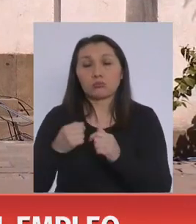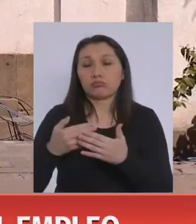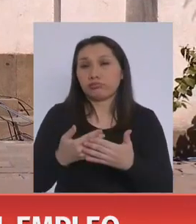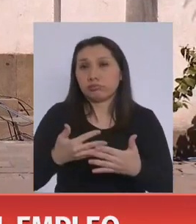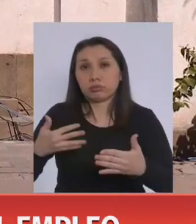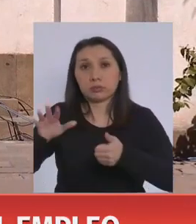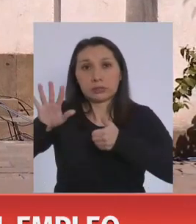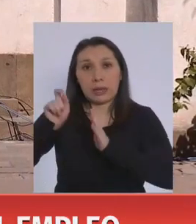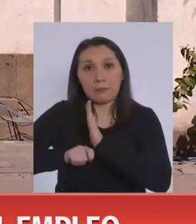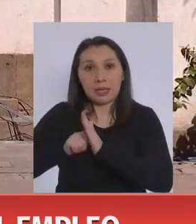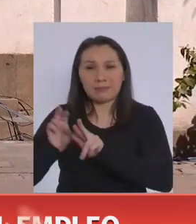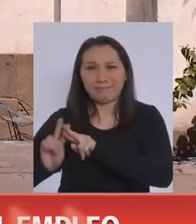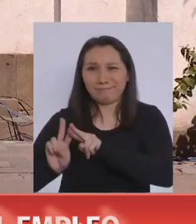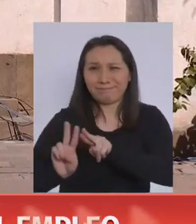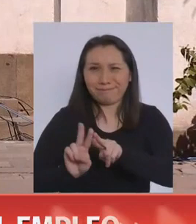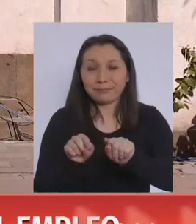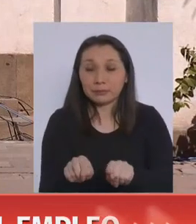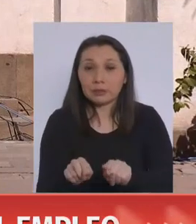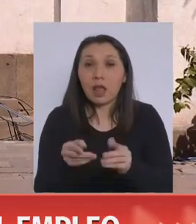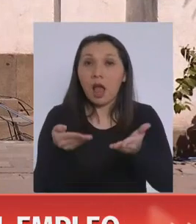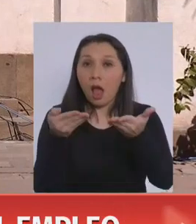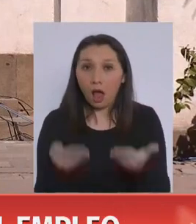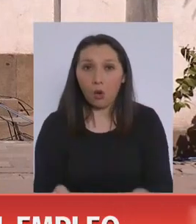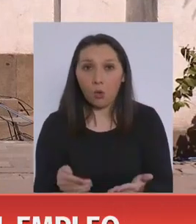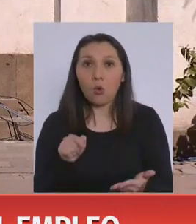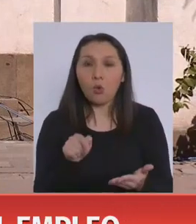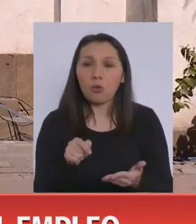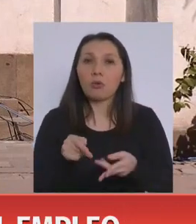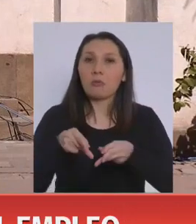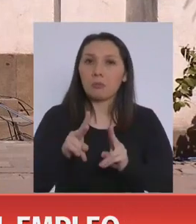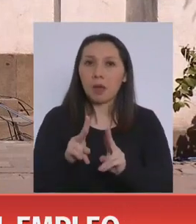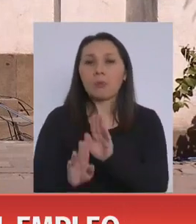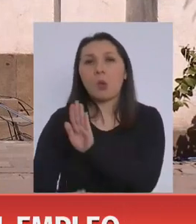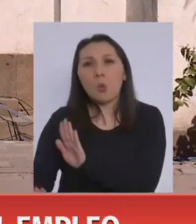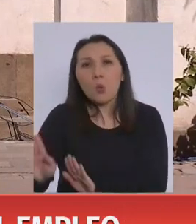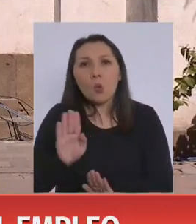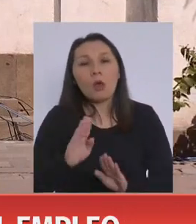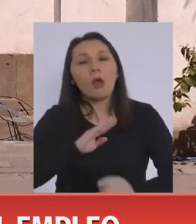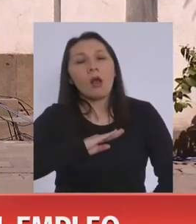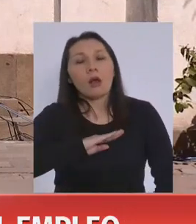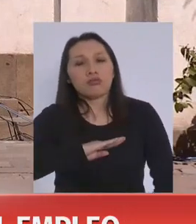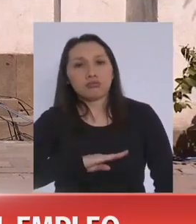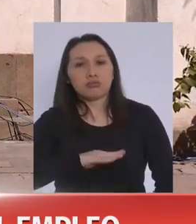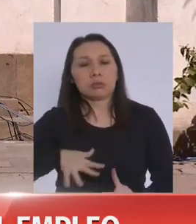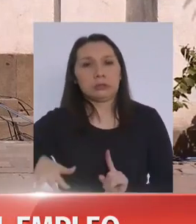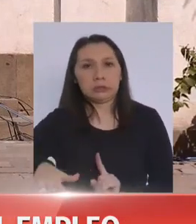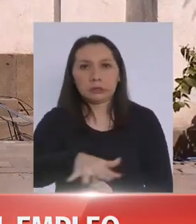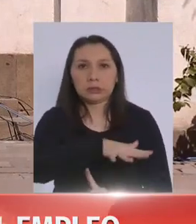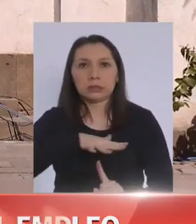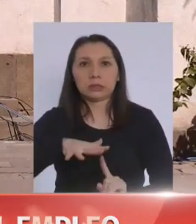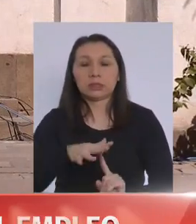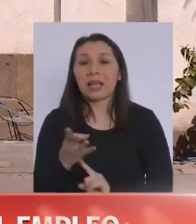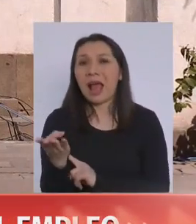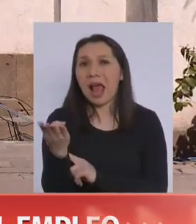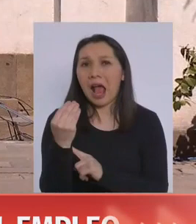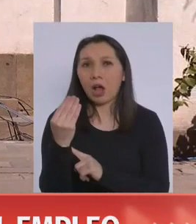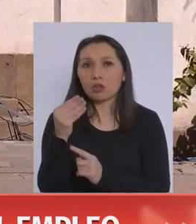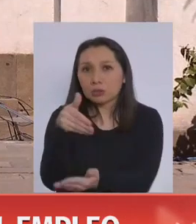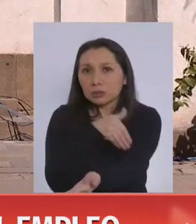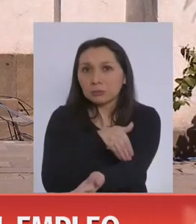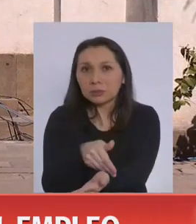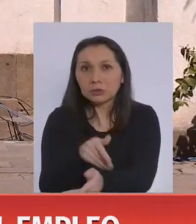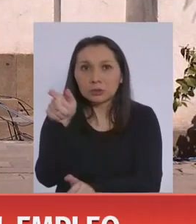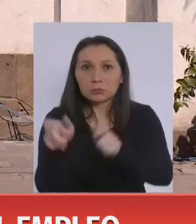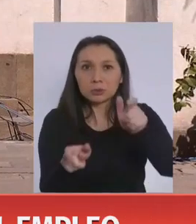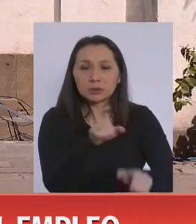últimos 6 meses, hoy día nos permite proteger y aliviar la situación de 14 millones